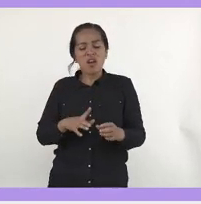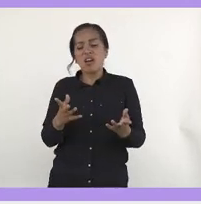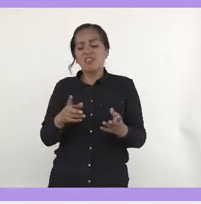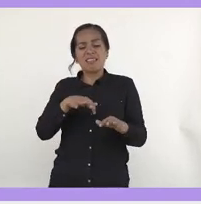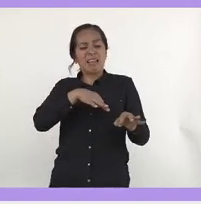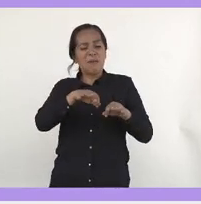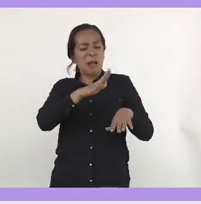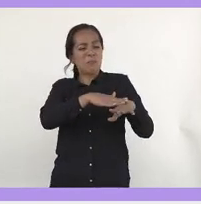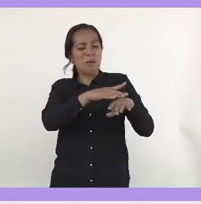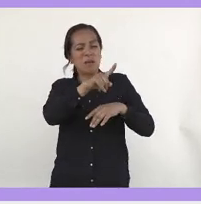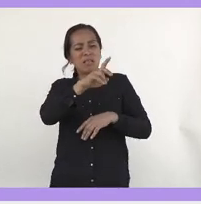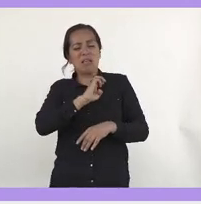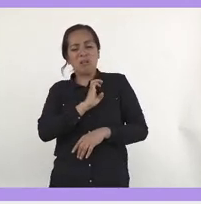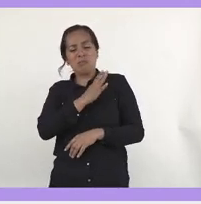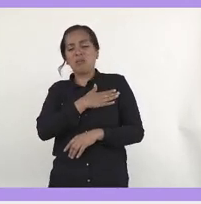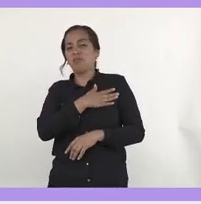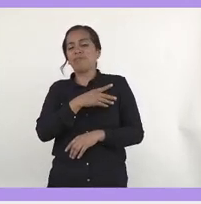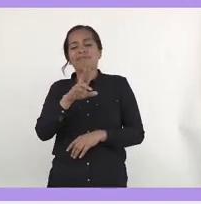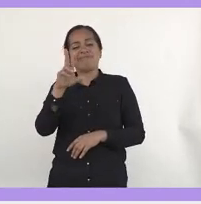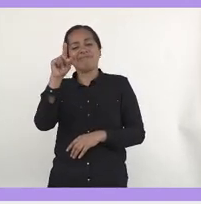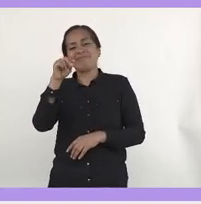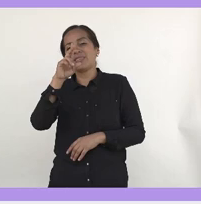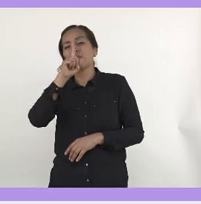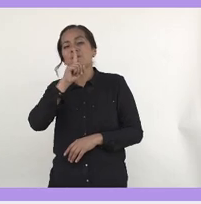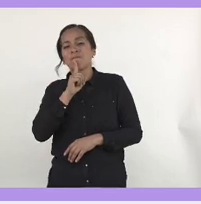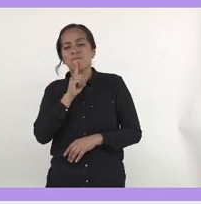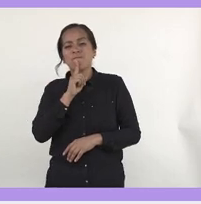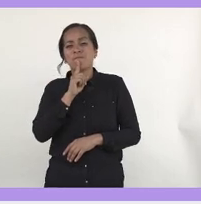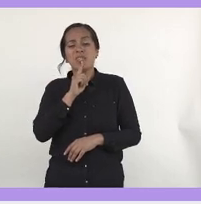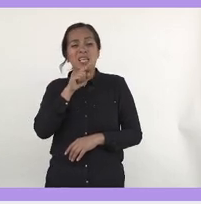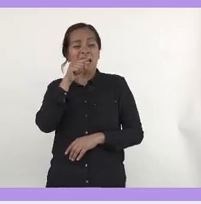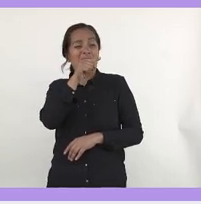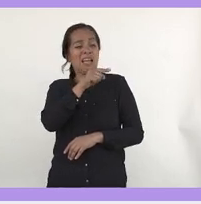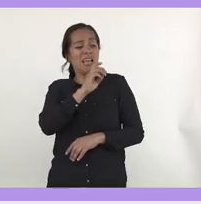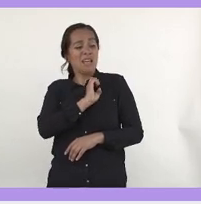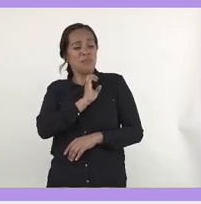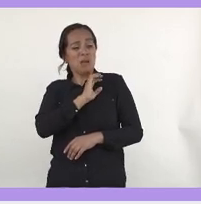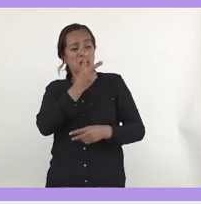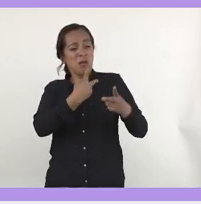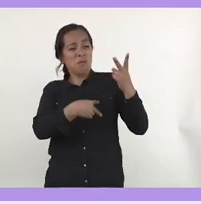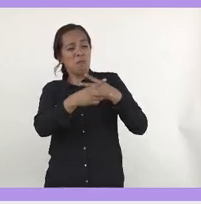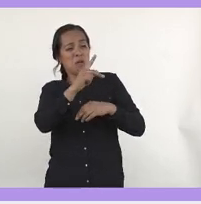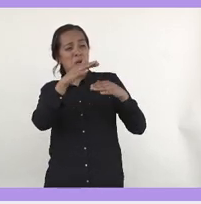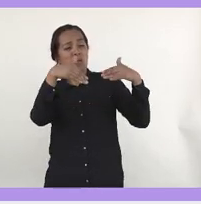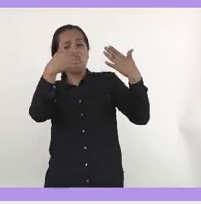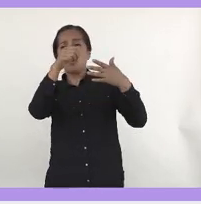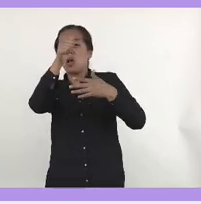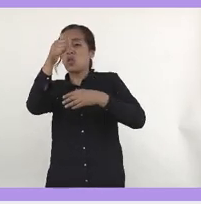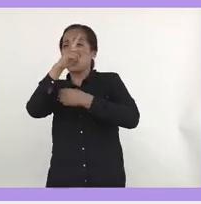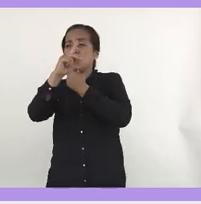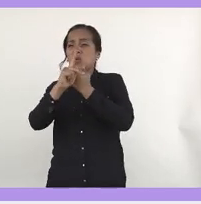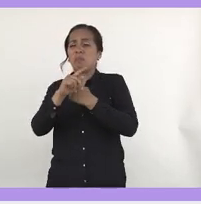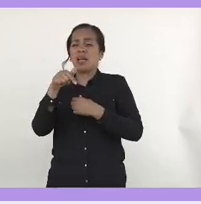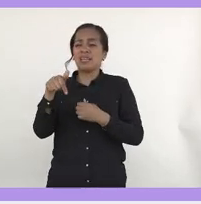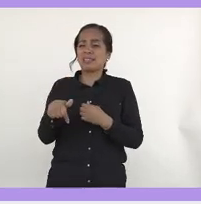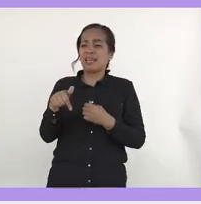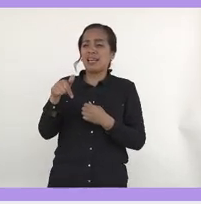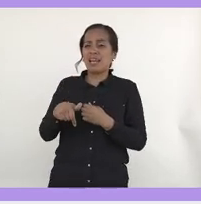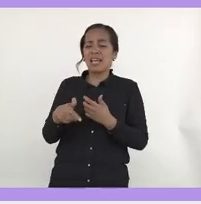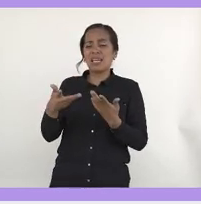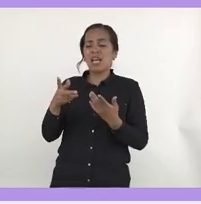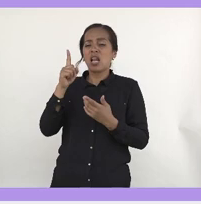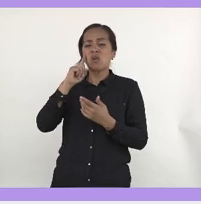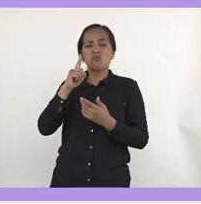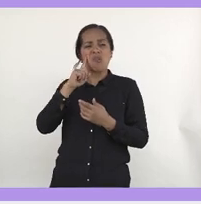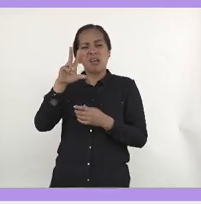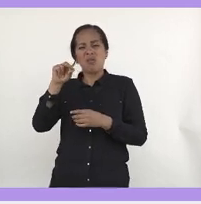tienen mucho los medios mentira yo he oído aquello de no es que viene aquel futbolista de fuera o que aquí que